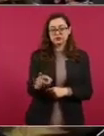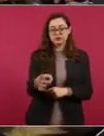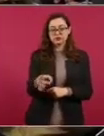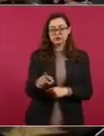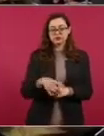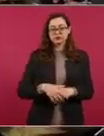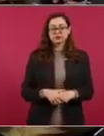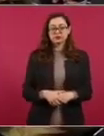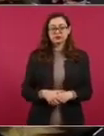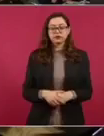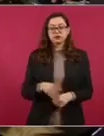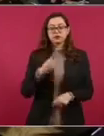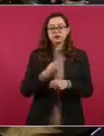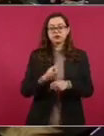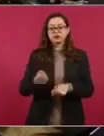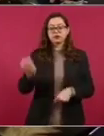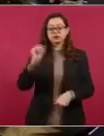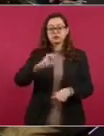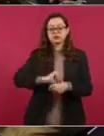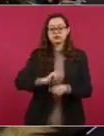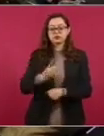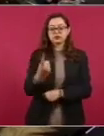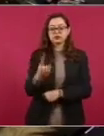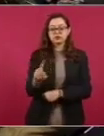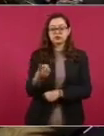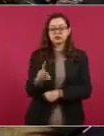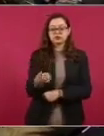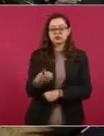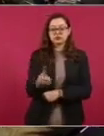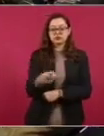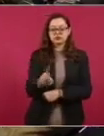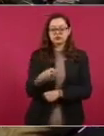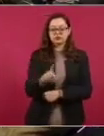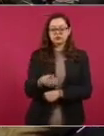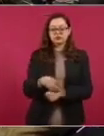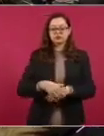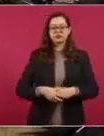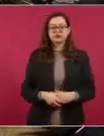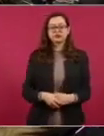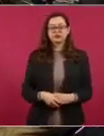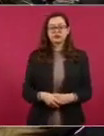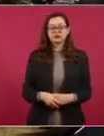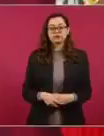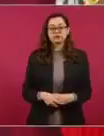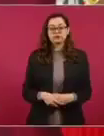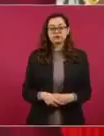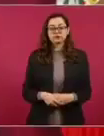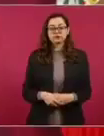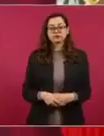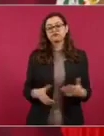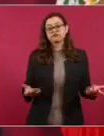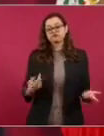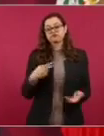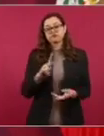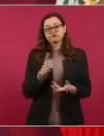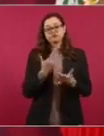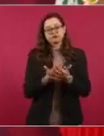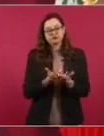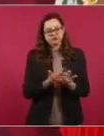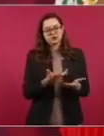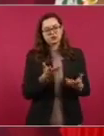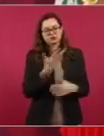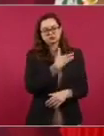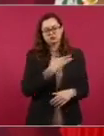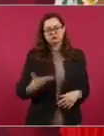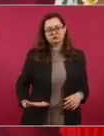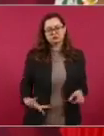la primera semana de diciembre, pero ahora que viene Gustavo Petro y